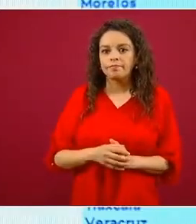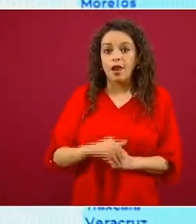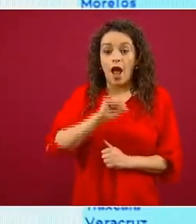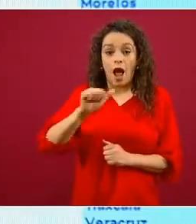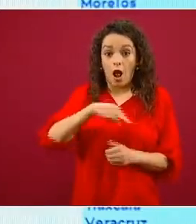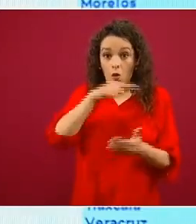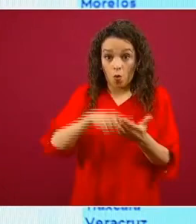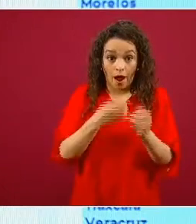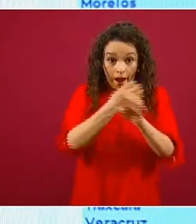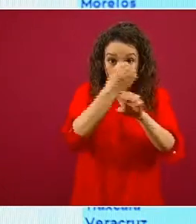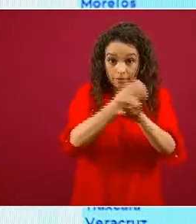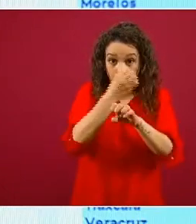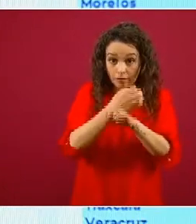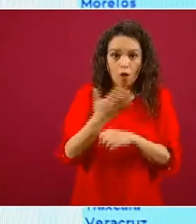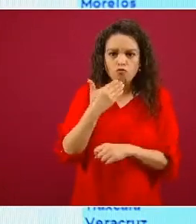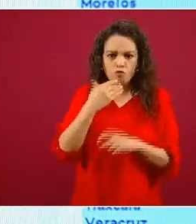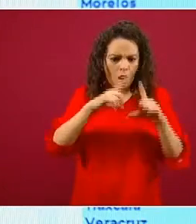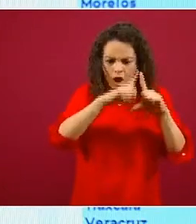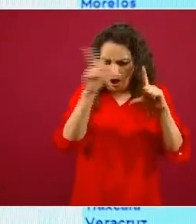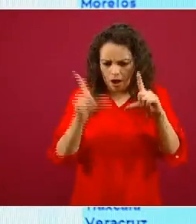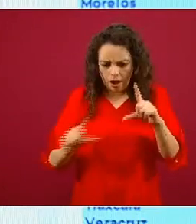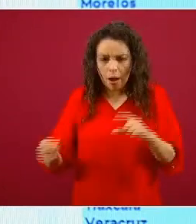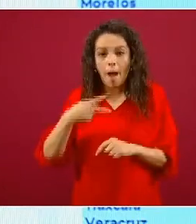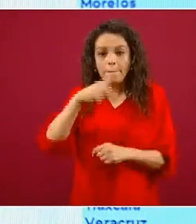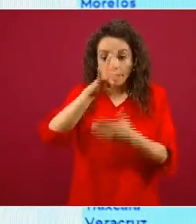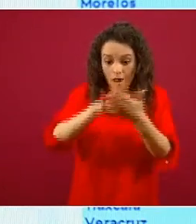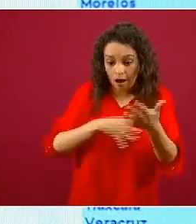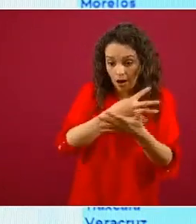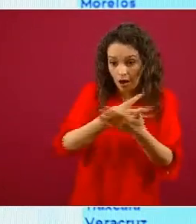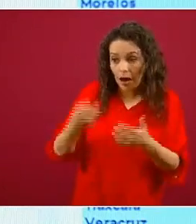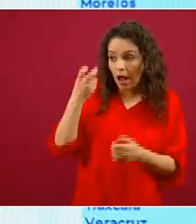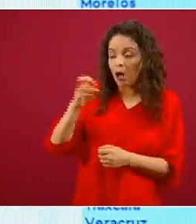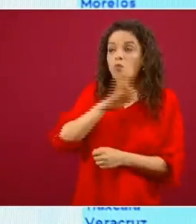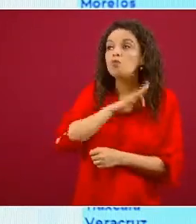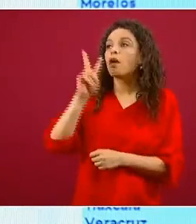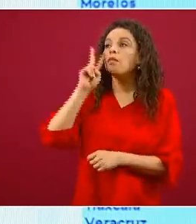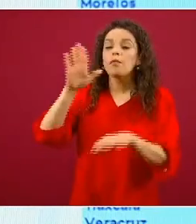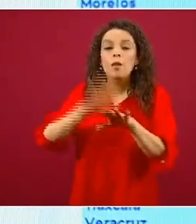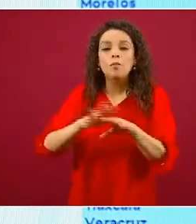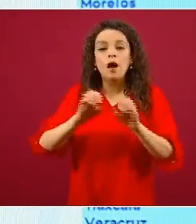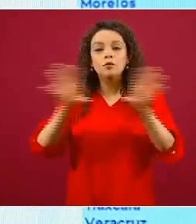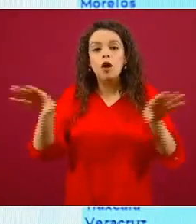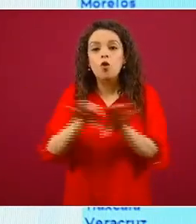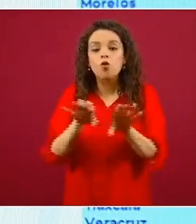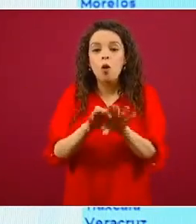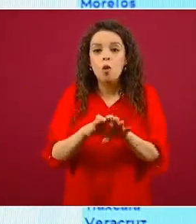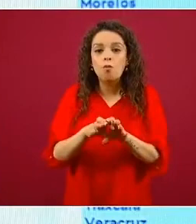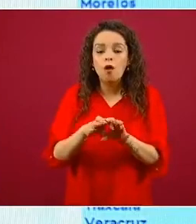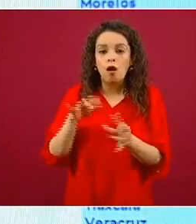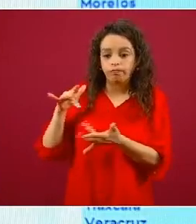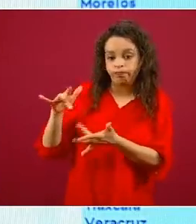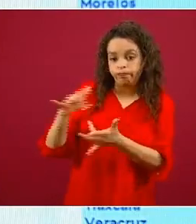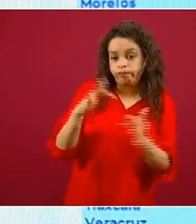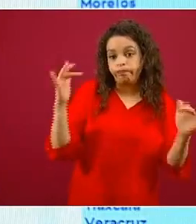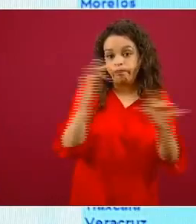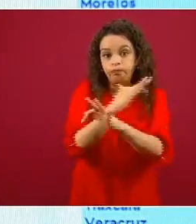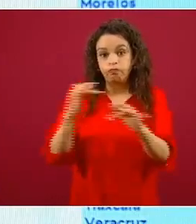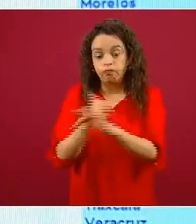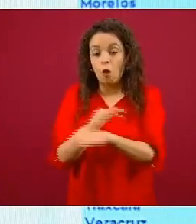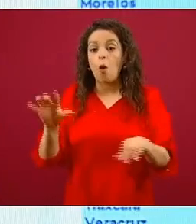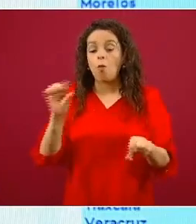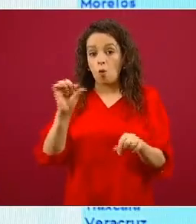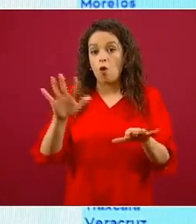geográfico, nos ayuda a ver cómo la movilidad ha cambiado.